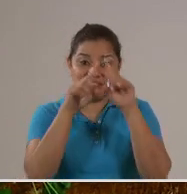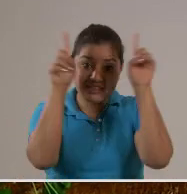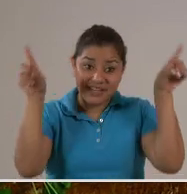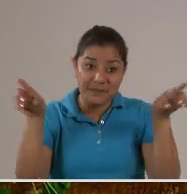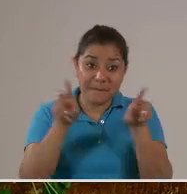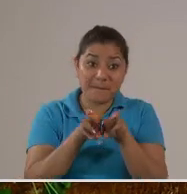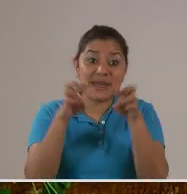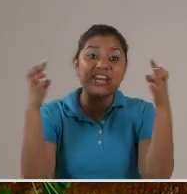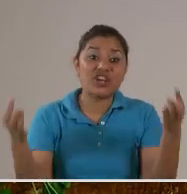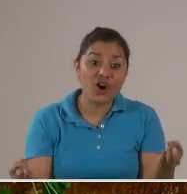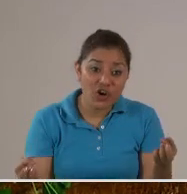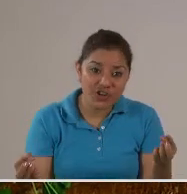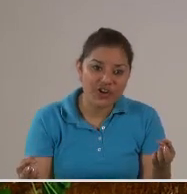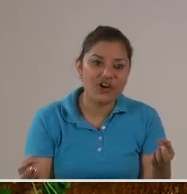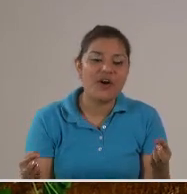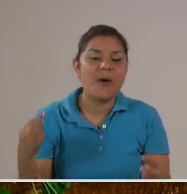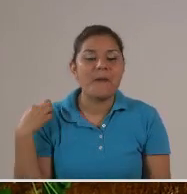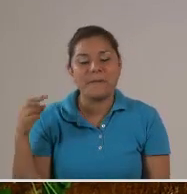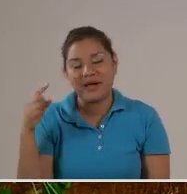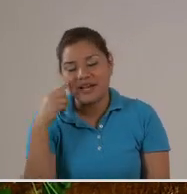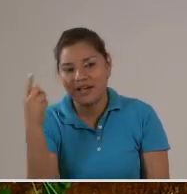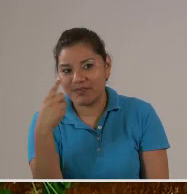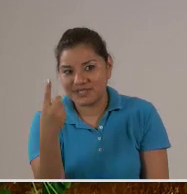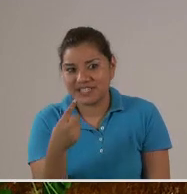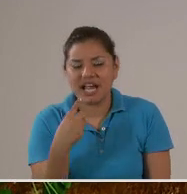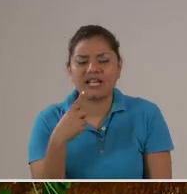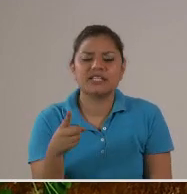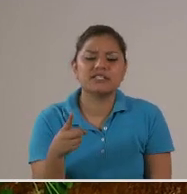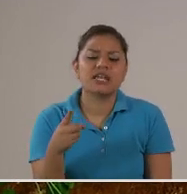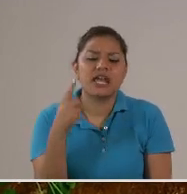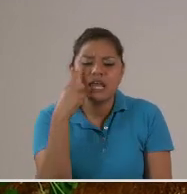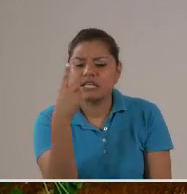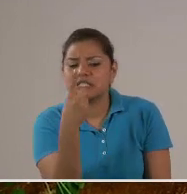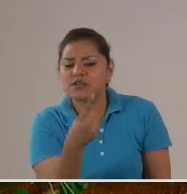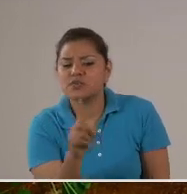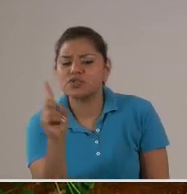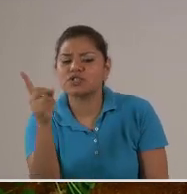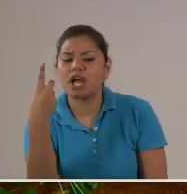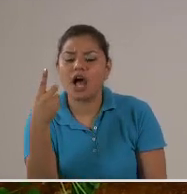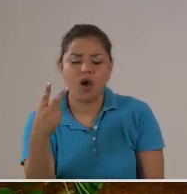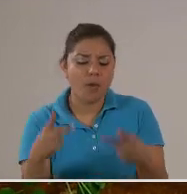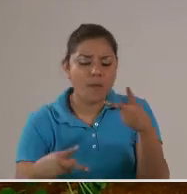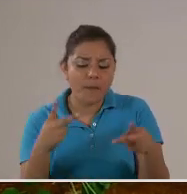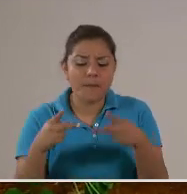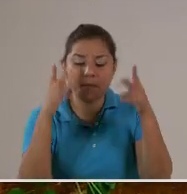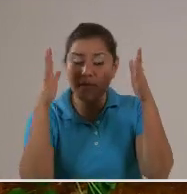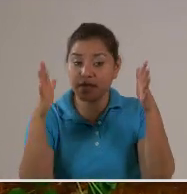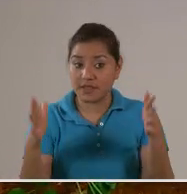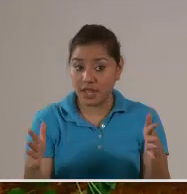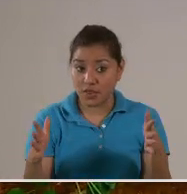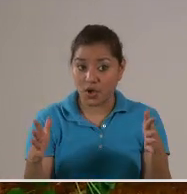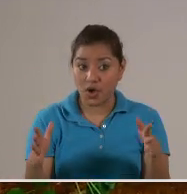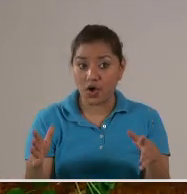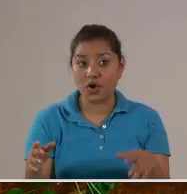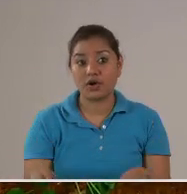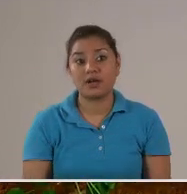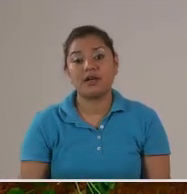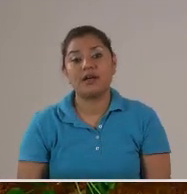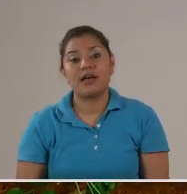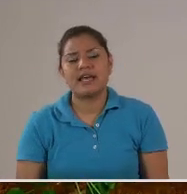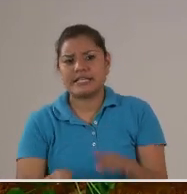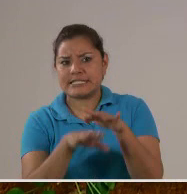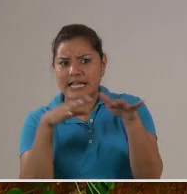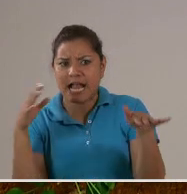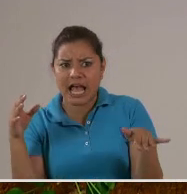tenga graduado en mercadotecnia un phd sacado en Bruselas